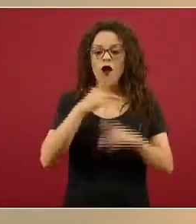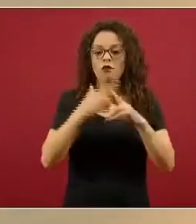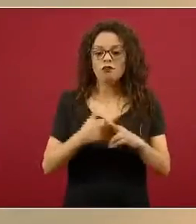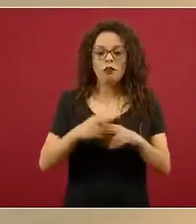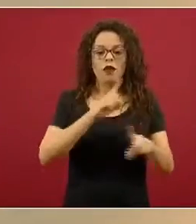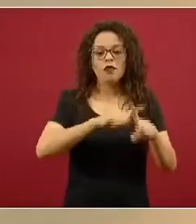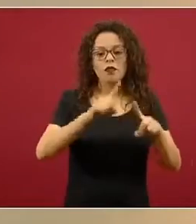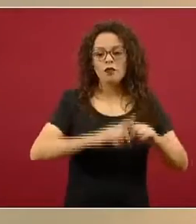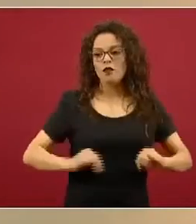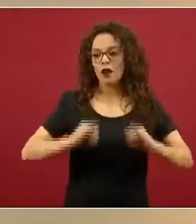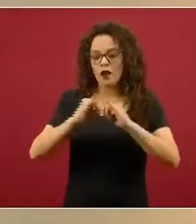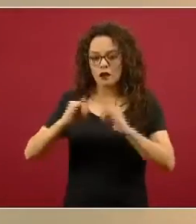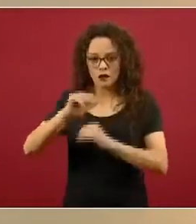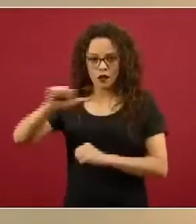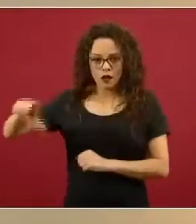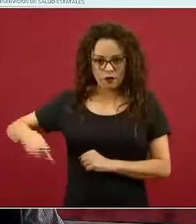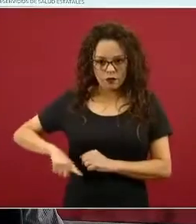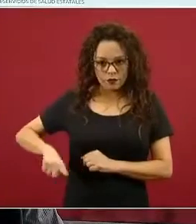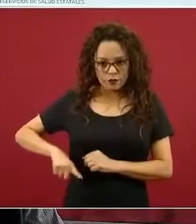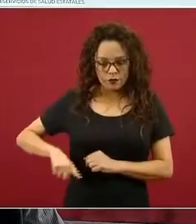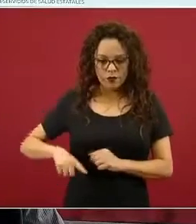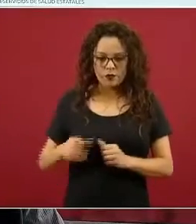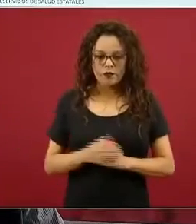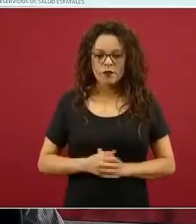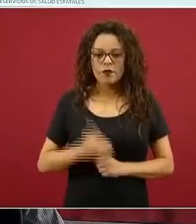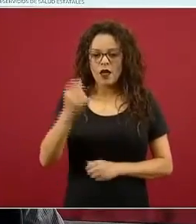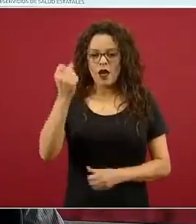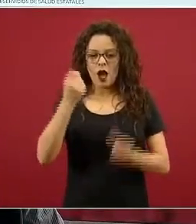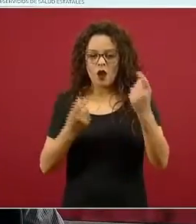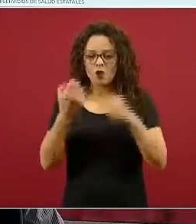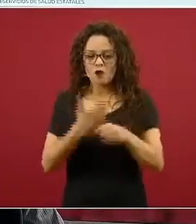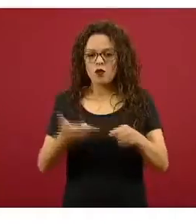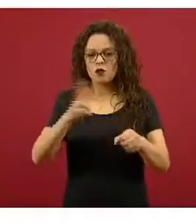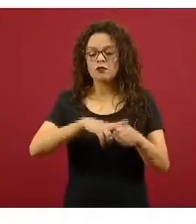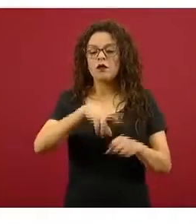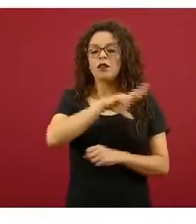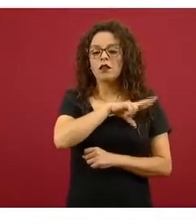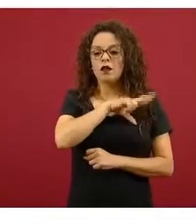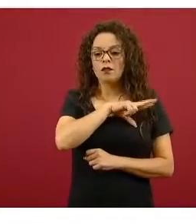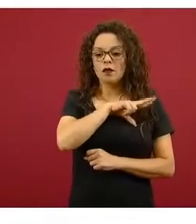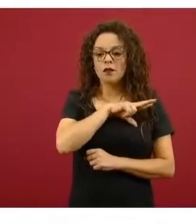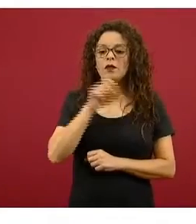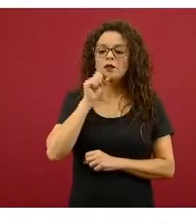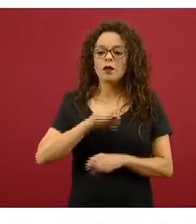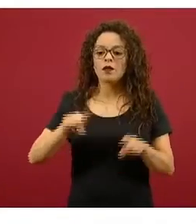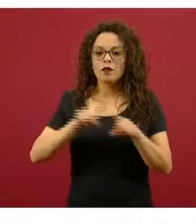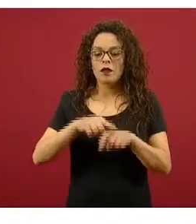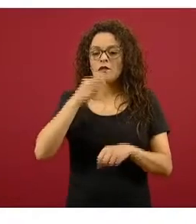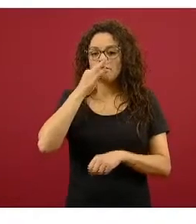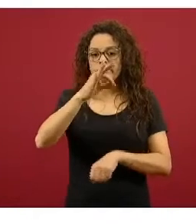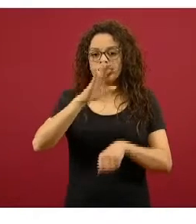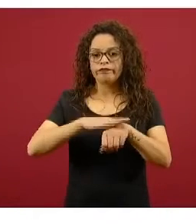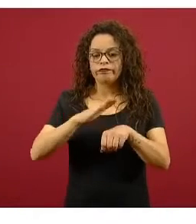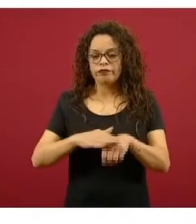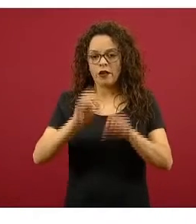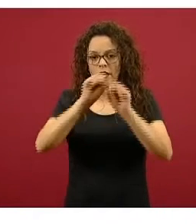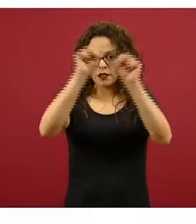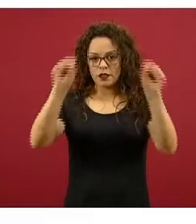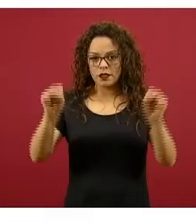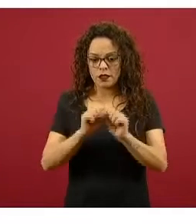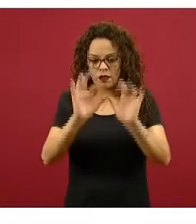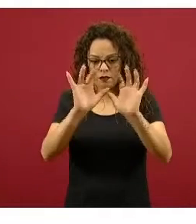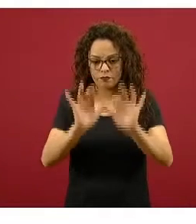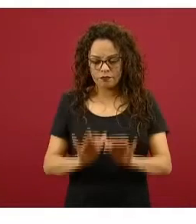las instituciones públicas y algunos hospitales privados que también reportan en este sistema que tenemos